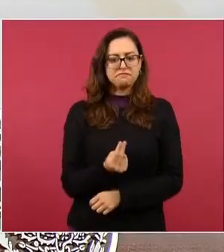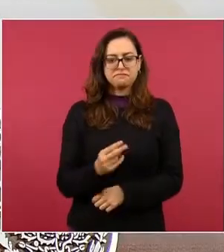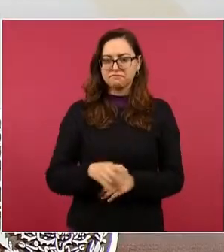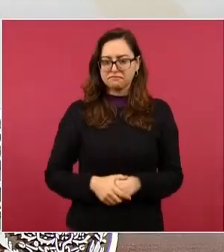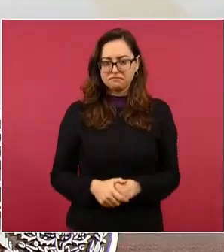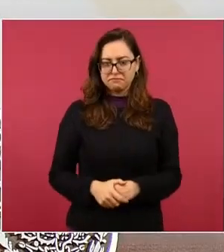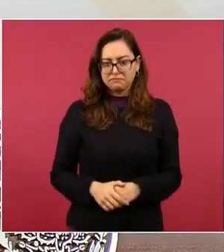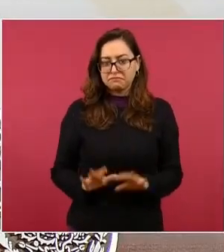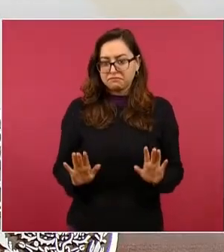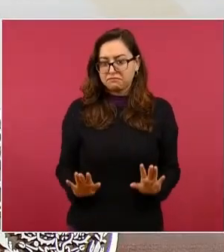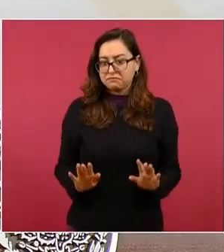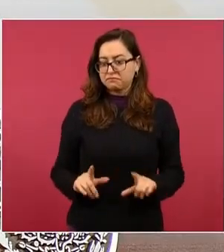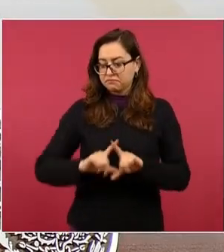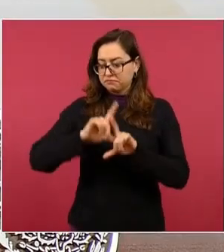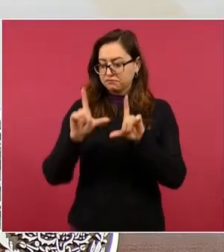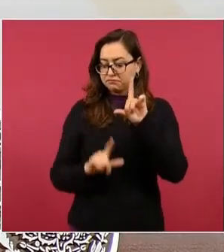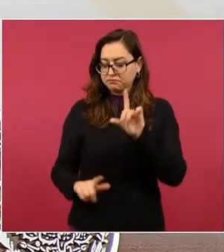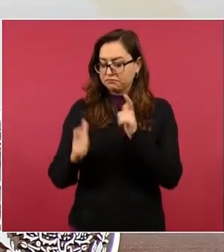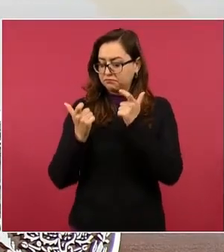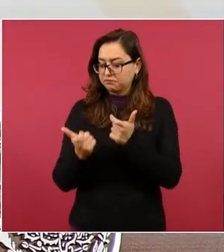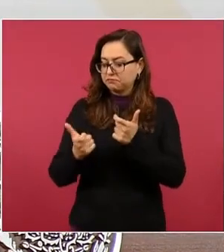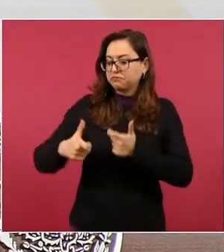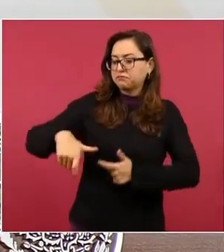de